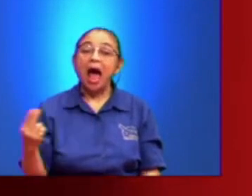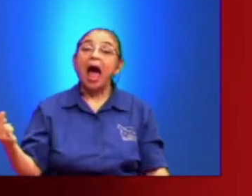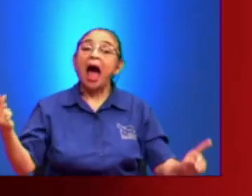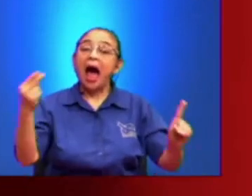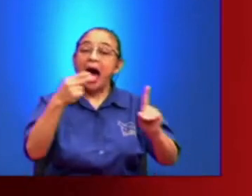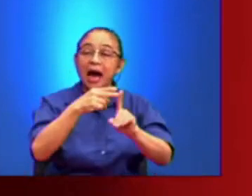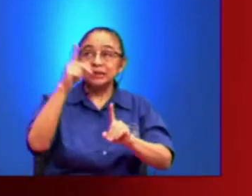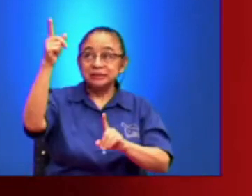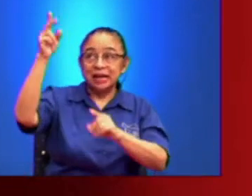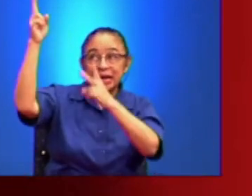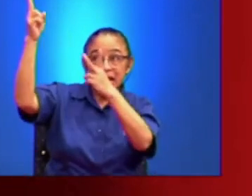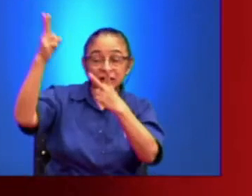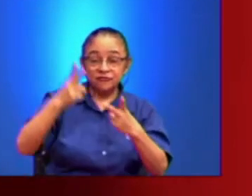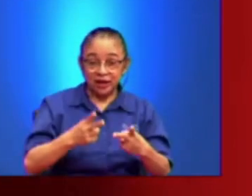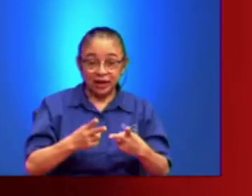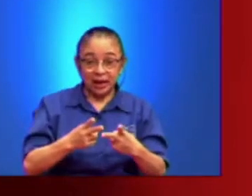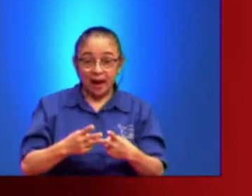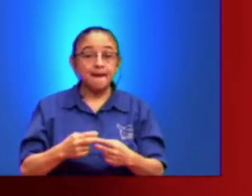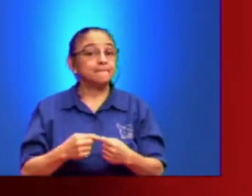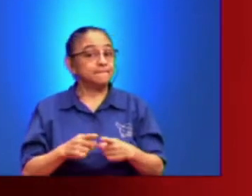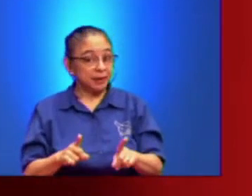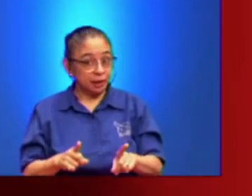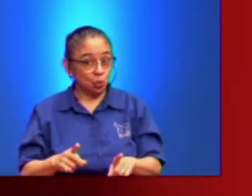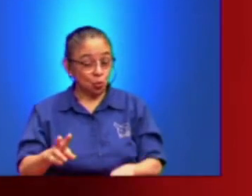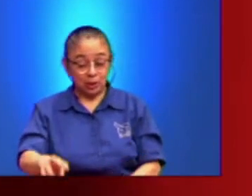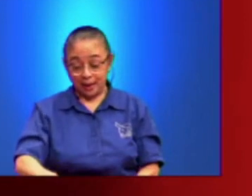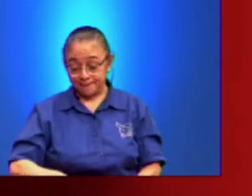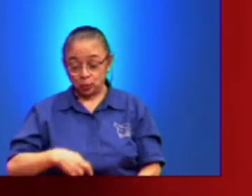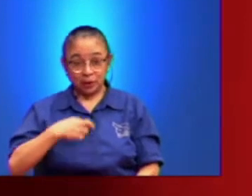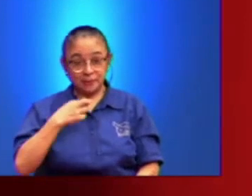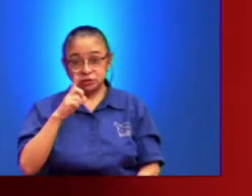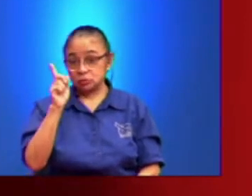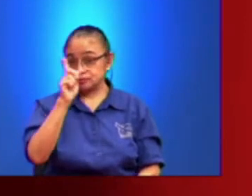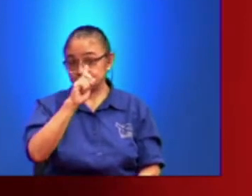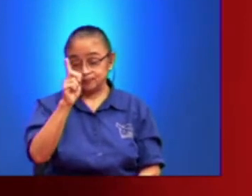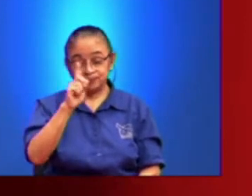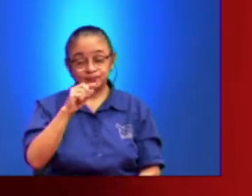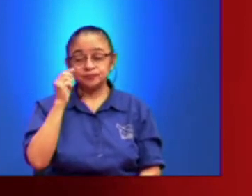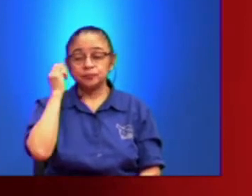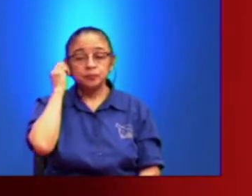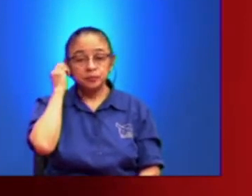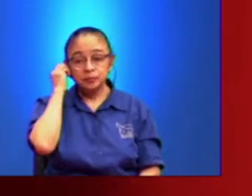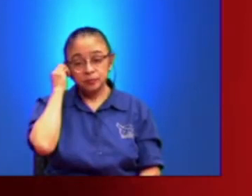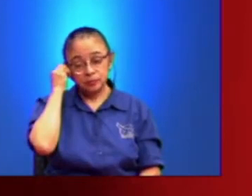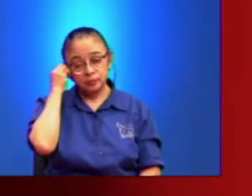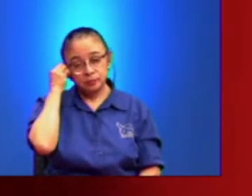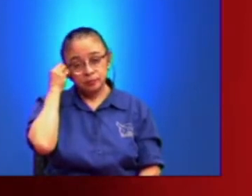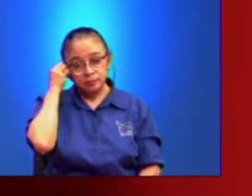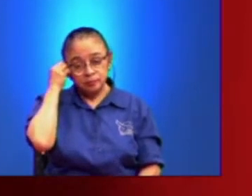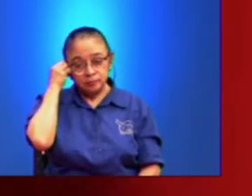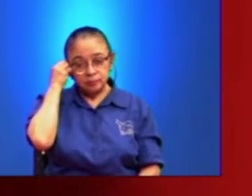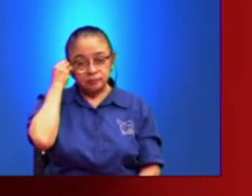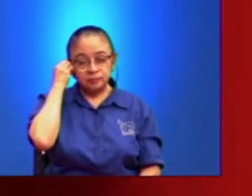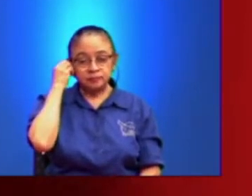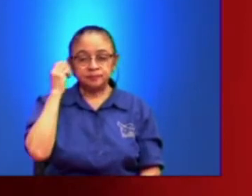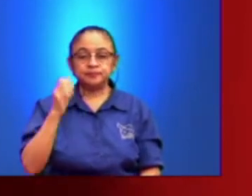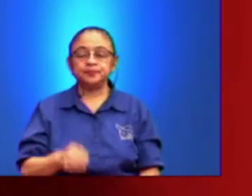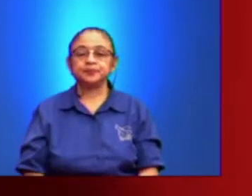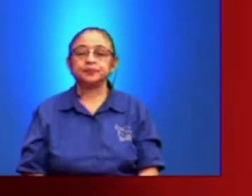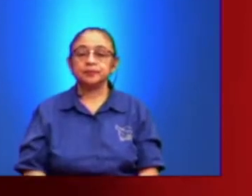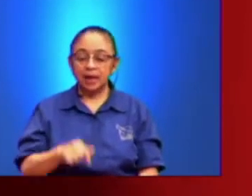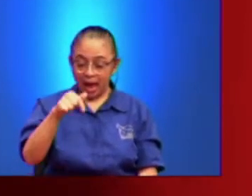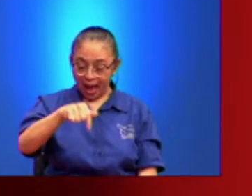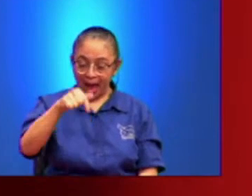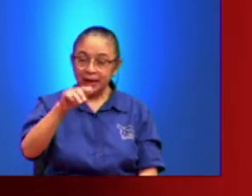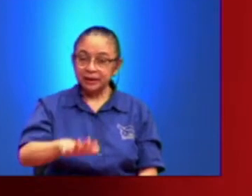venga así lo había dicho pero proclama la proclamación no y entonces aquí es en donde yo me